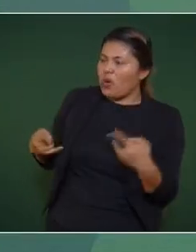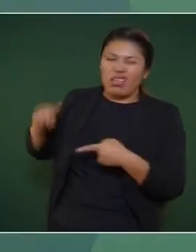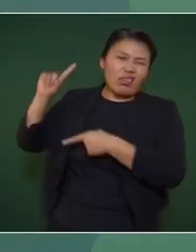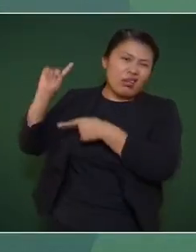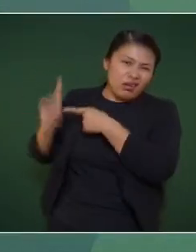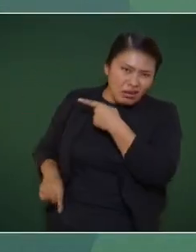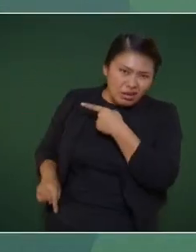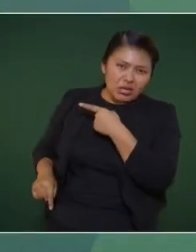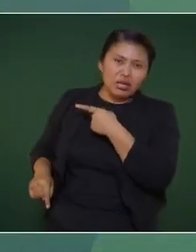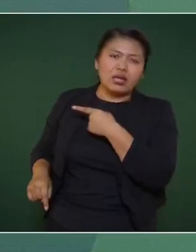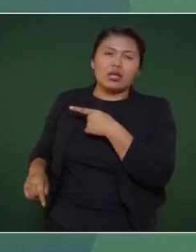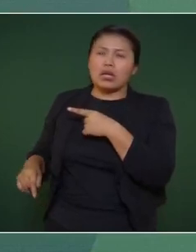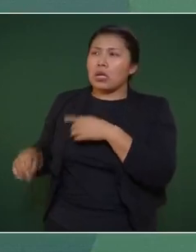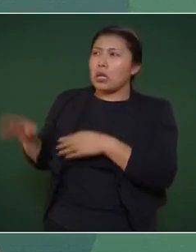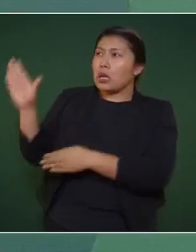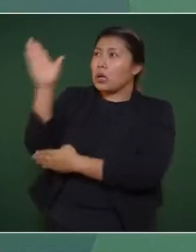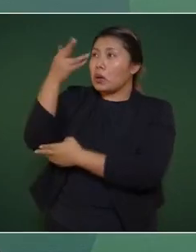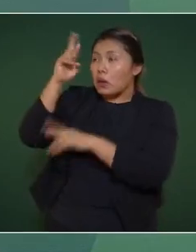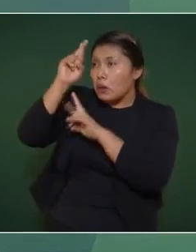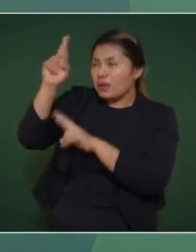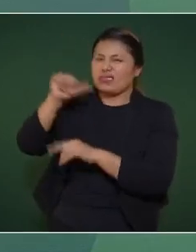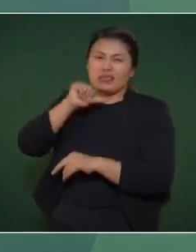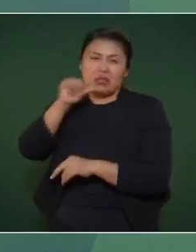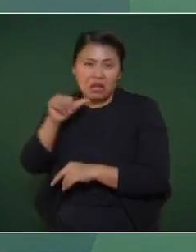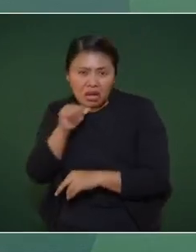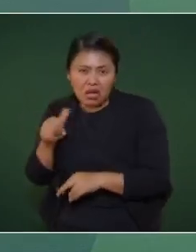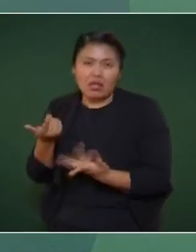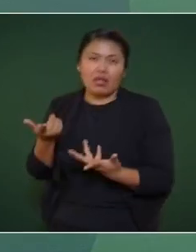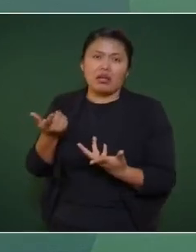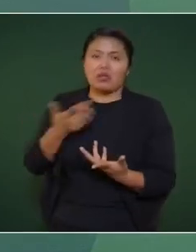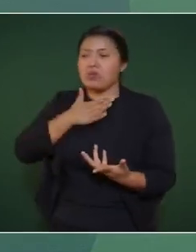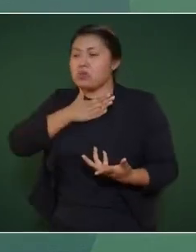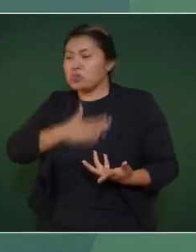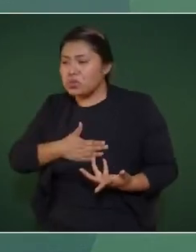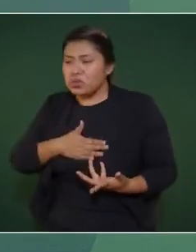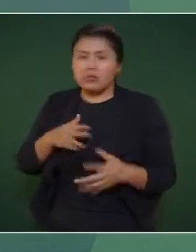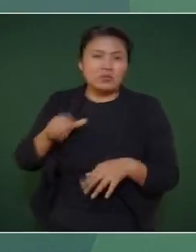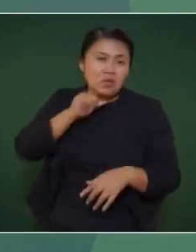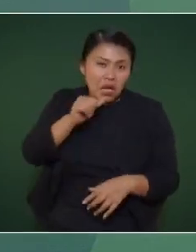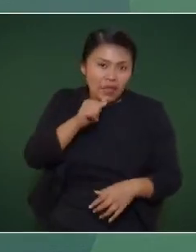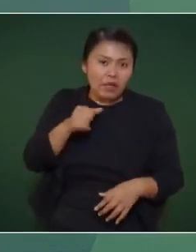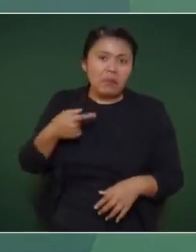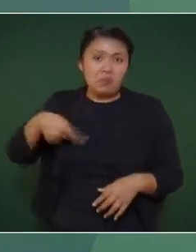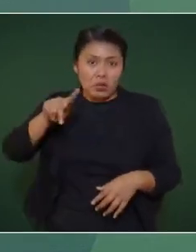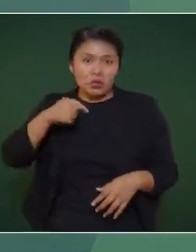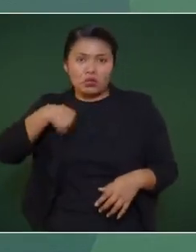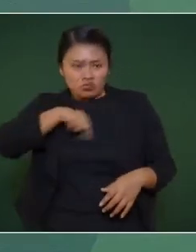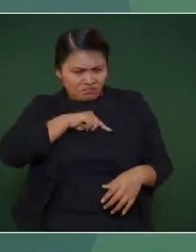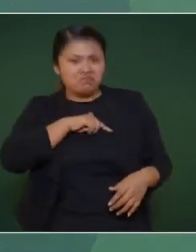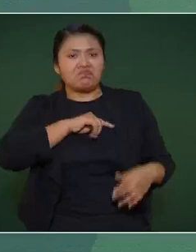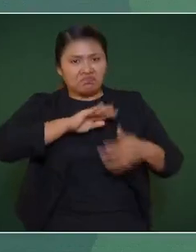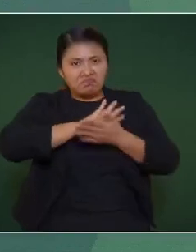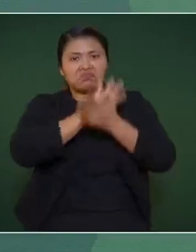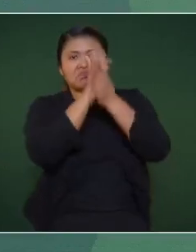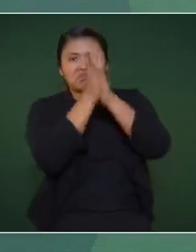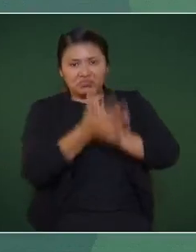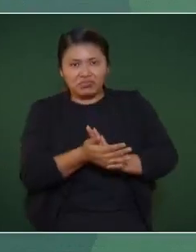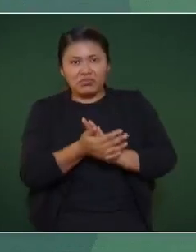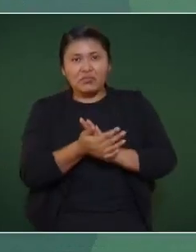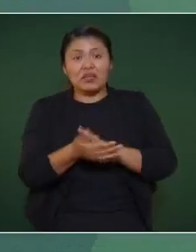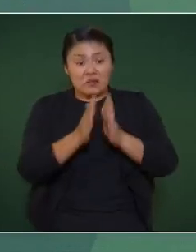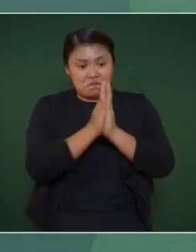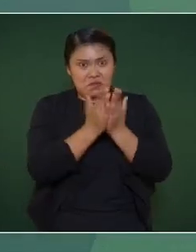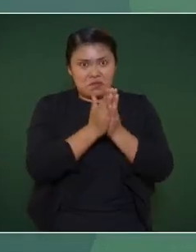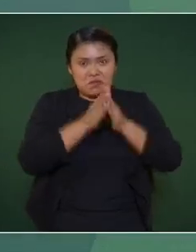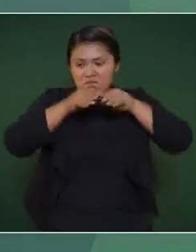el civismo, la ética, y cambiaron los contenidos. Ya se distribuyeron millones de